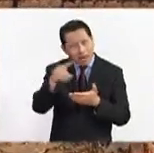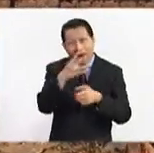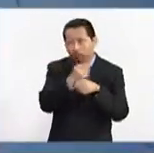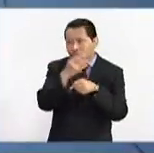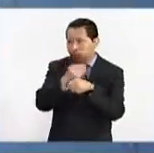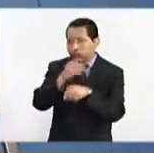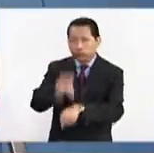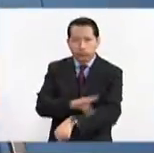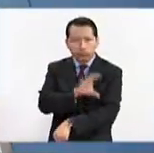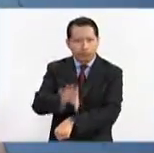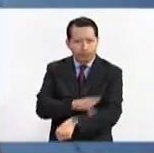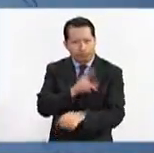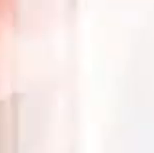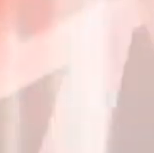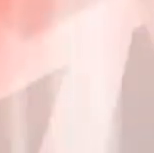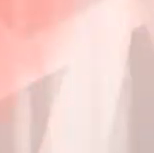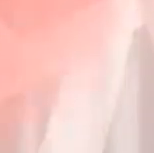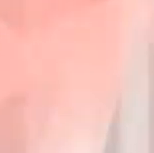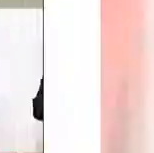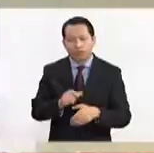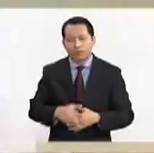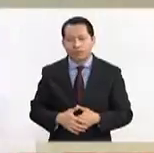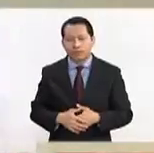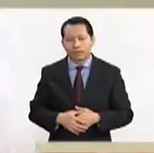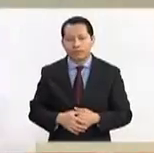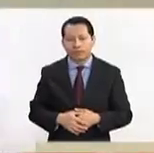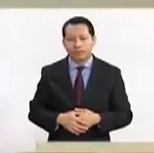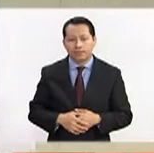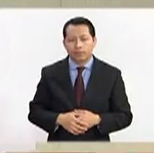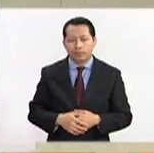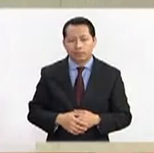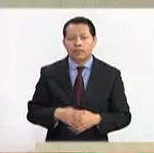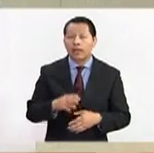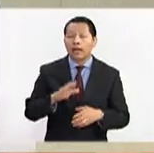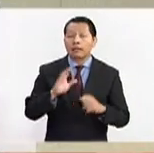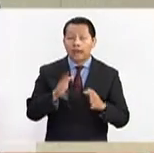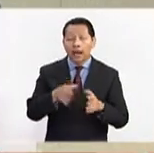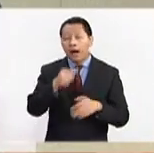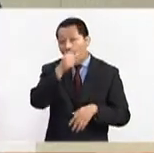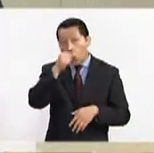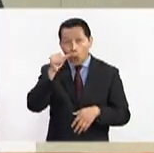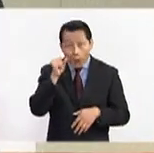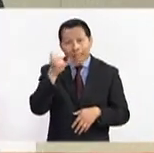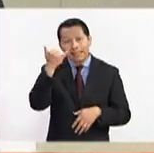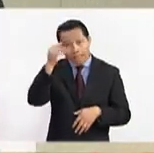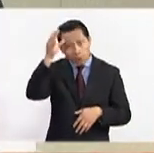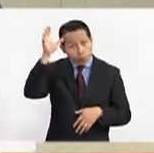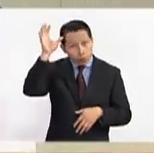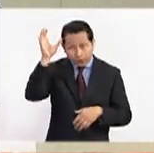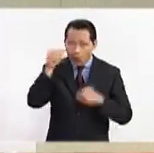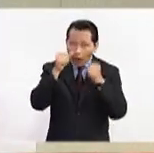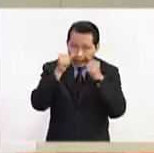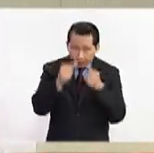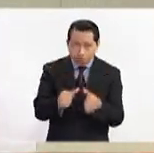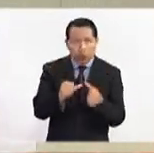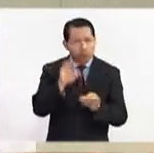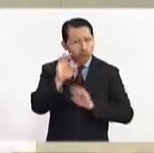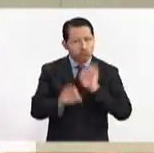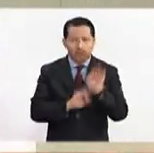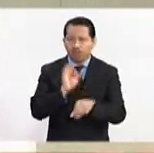de la energía eléctrica. Están ya totalmente atendidos Benito Juárez y Cuauhtémoc.